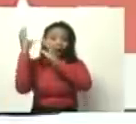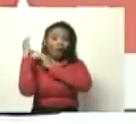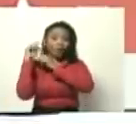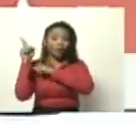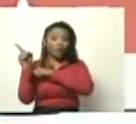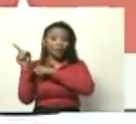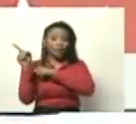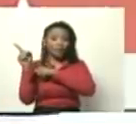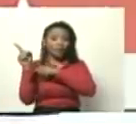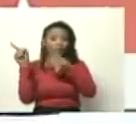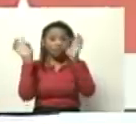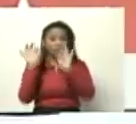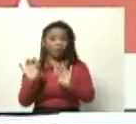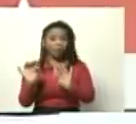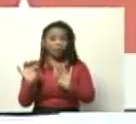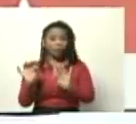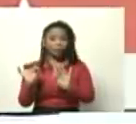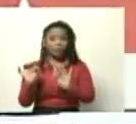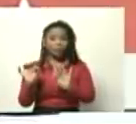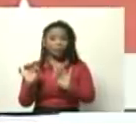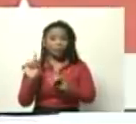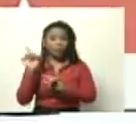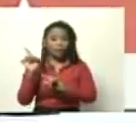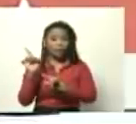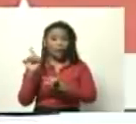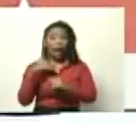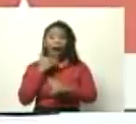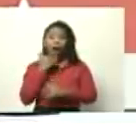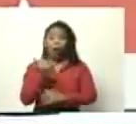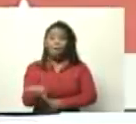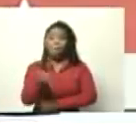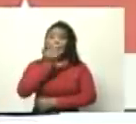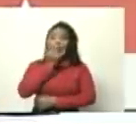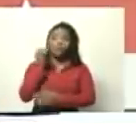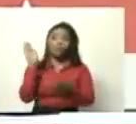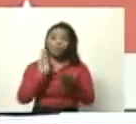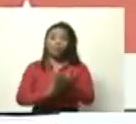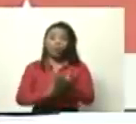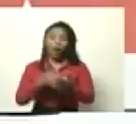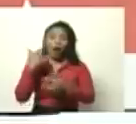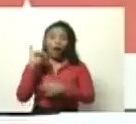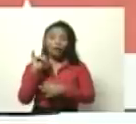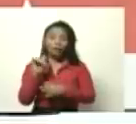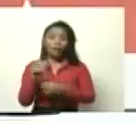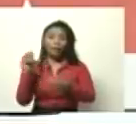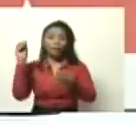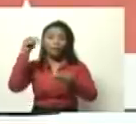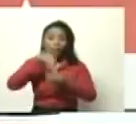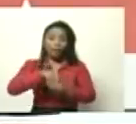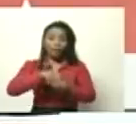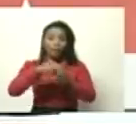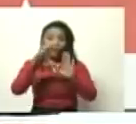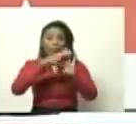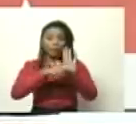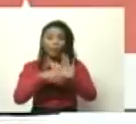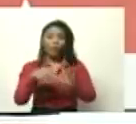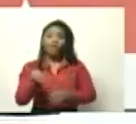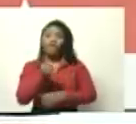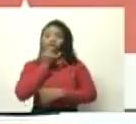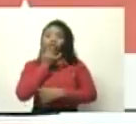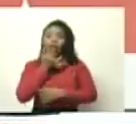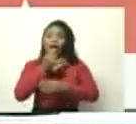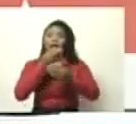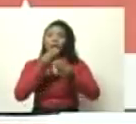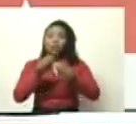de esta naturaleza. Y en la medida que cometa faltas que están calificadas dentro del reglamento, faltas